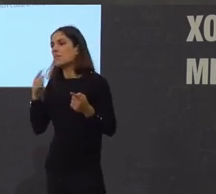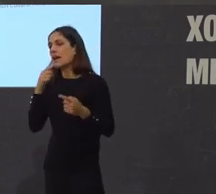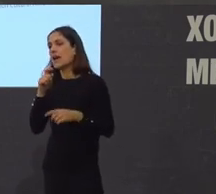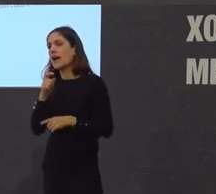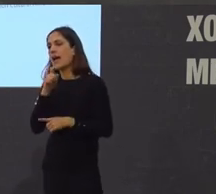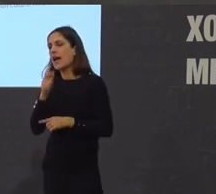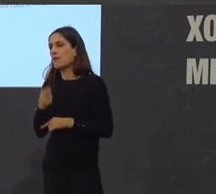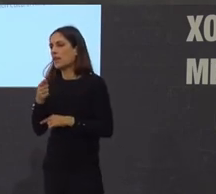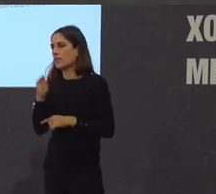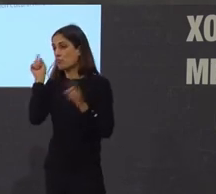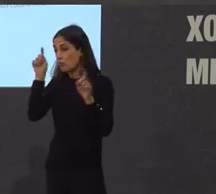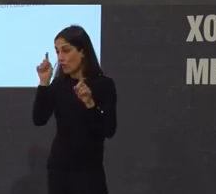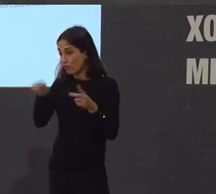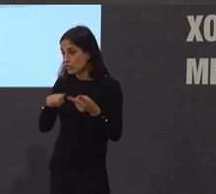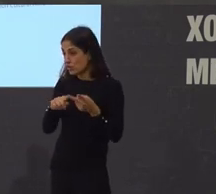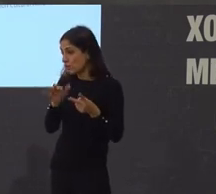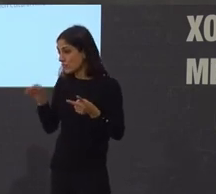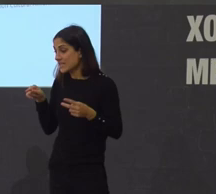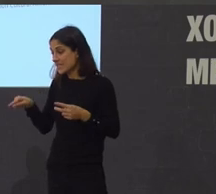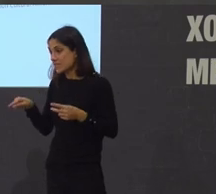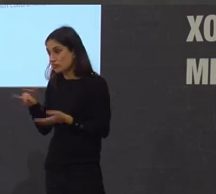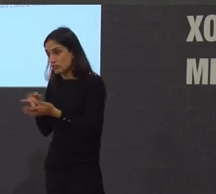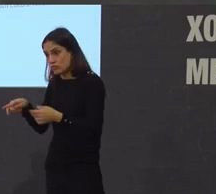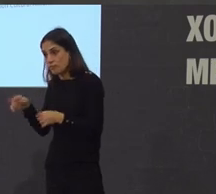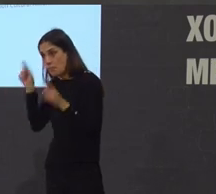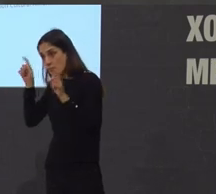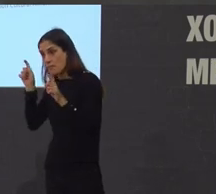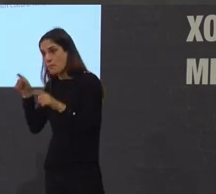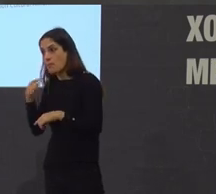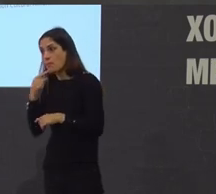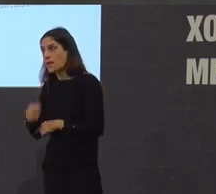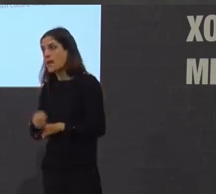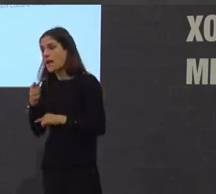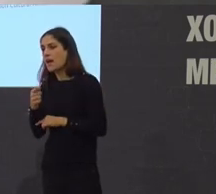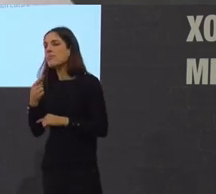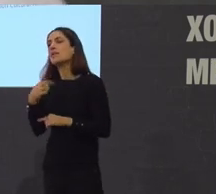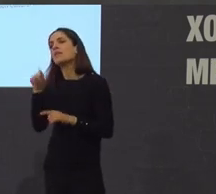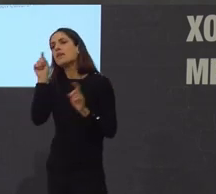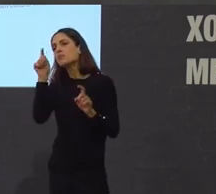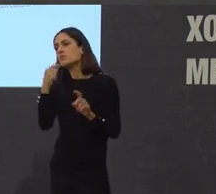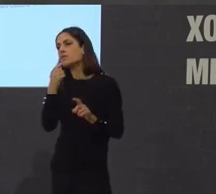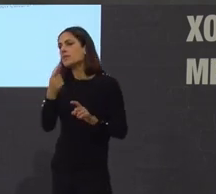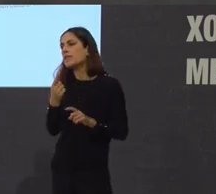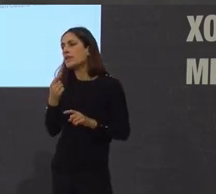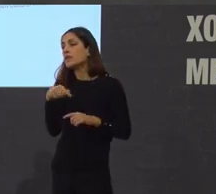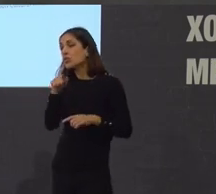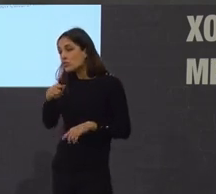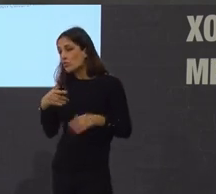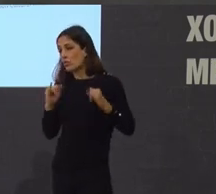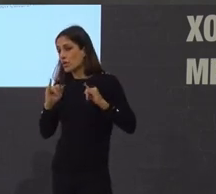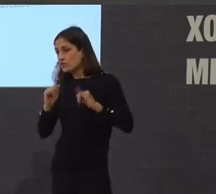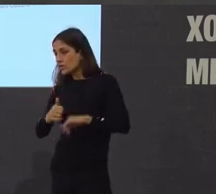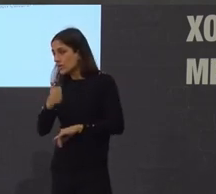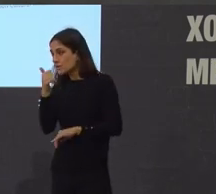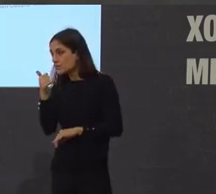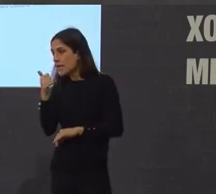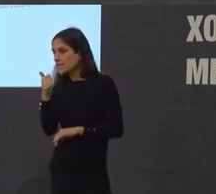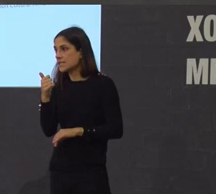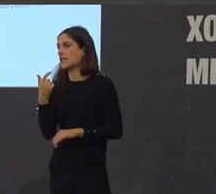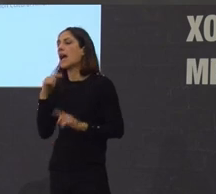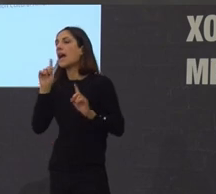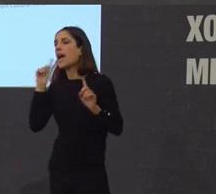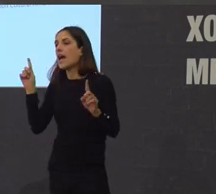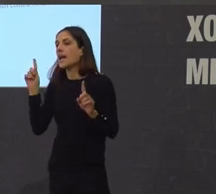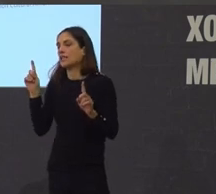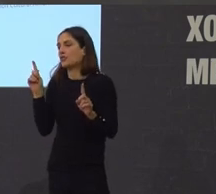mestre el que era mestre amenazado diciéndole que cuanto más disfrutaba era cuando eliminado a un maestro sin